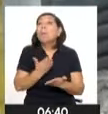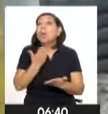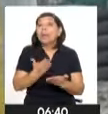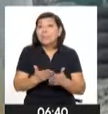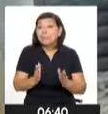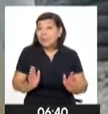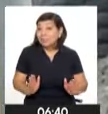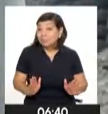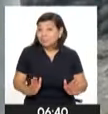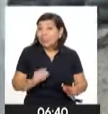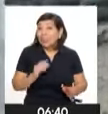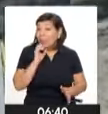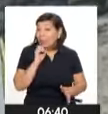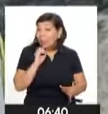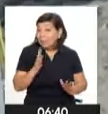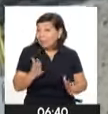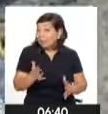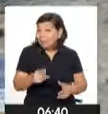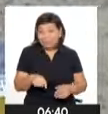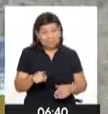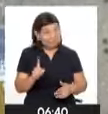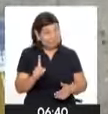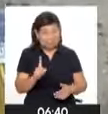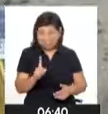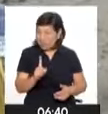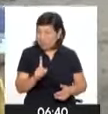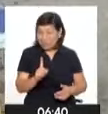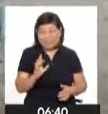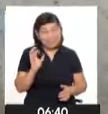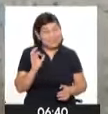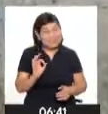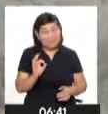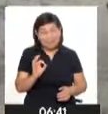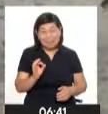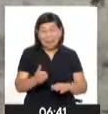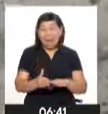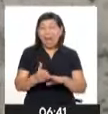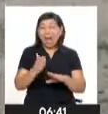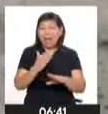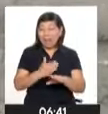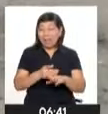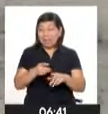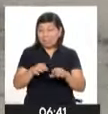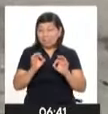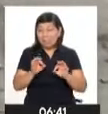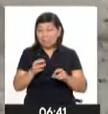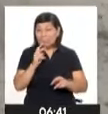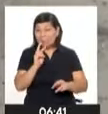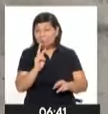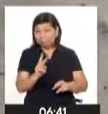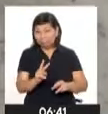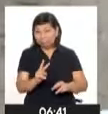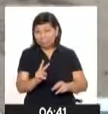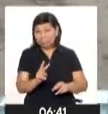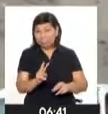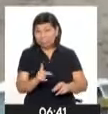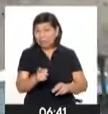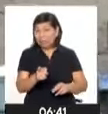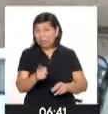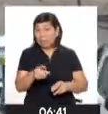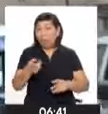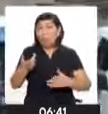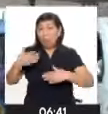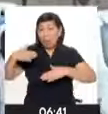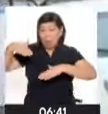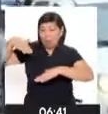así, los vecinos señalan que este no sería el primer accidente registrado en este lugar porque estamos viendo que esta es una zona